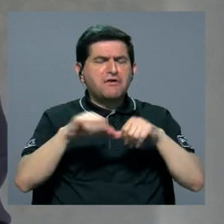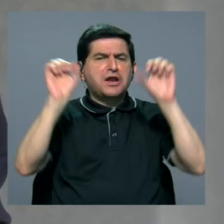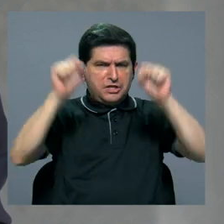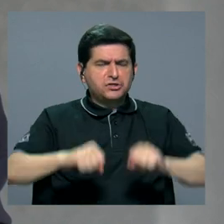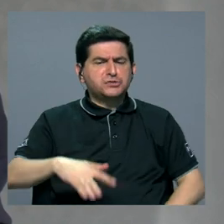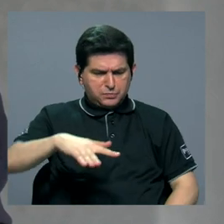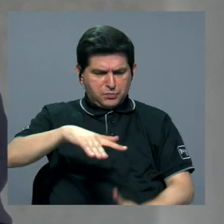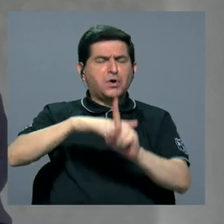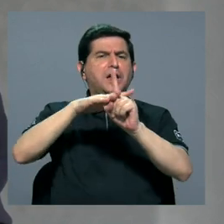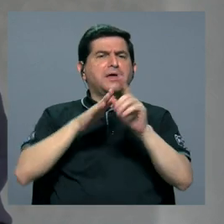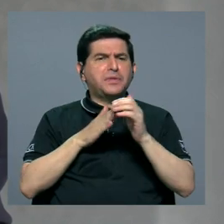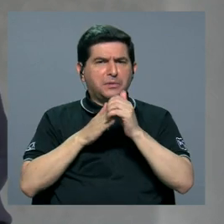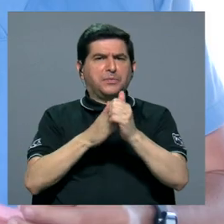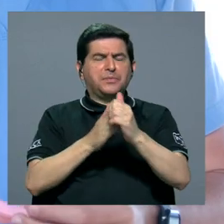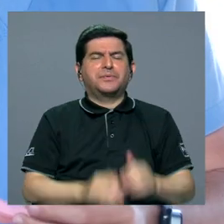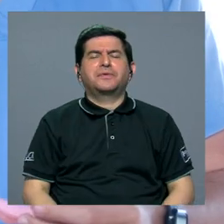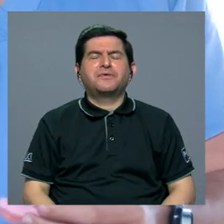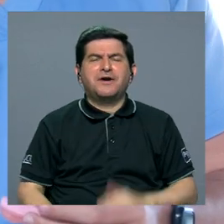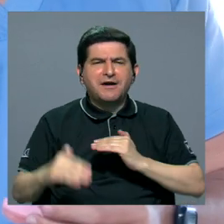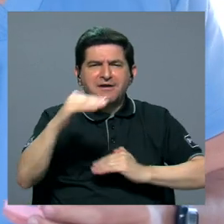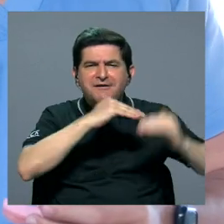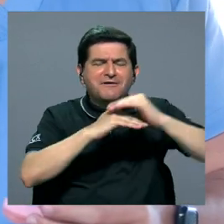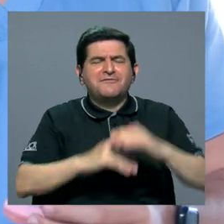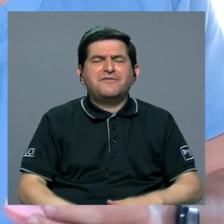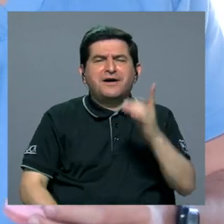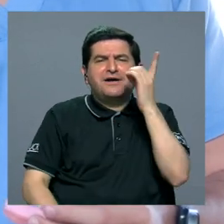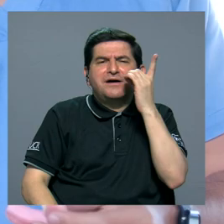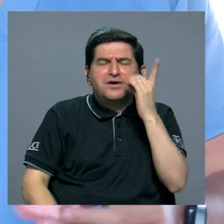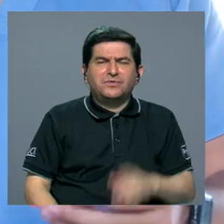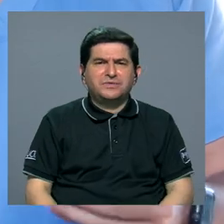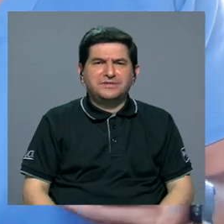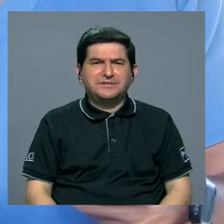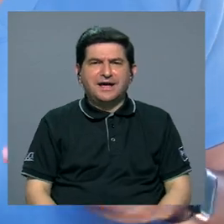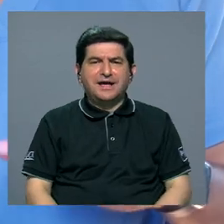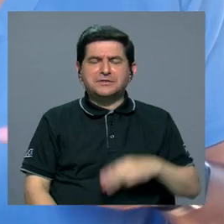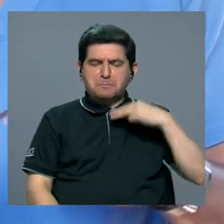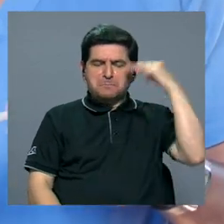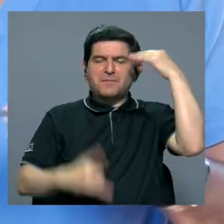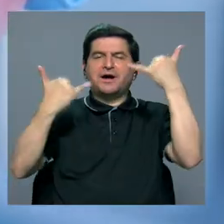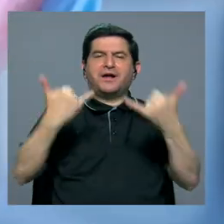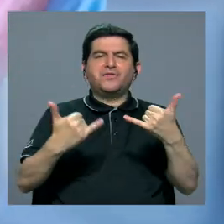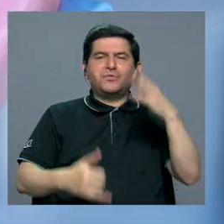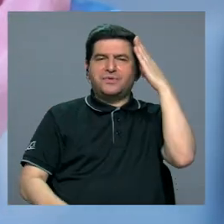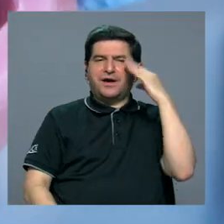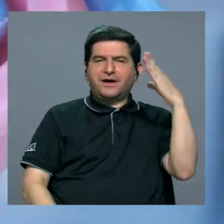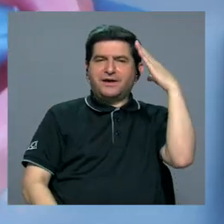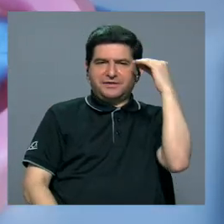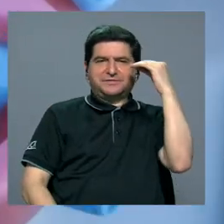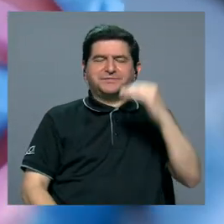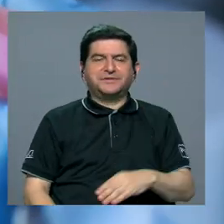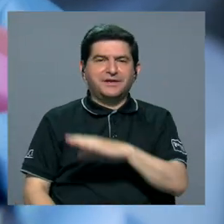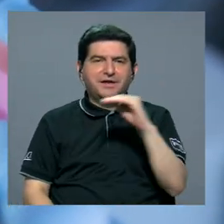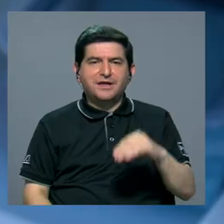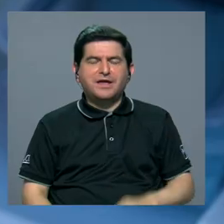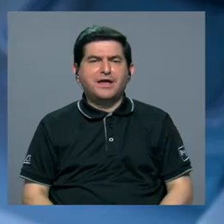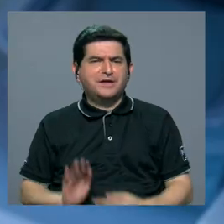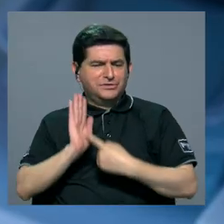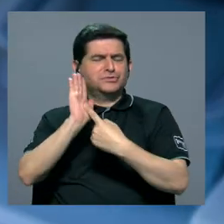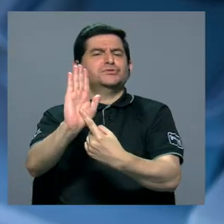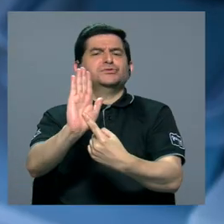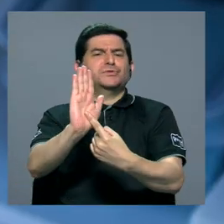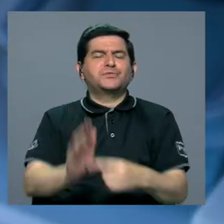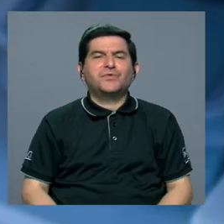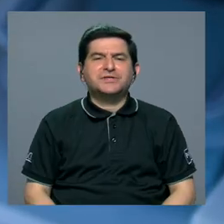en las que puede sobresalir. La Facultad de Odontología ha alcanzado madurez, experiencia, y eso se